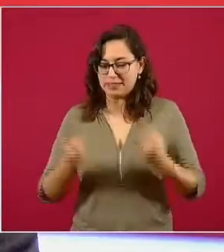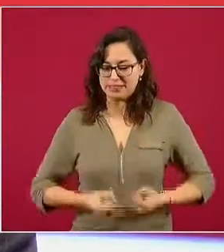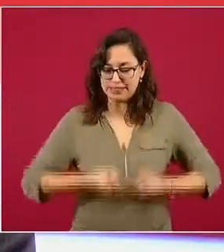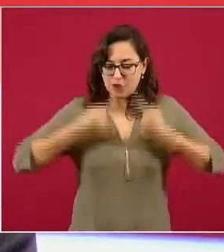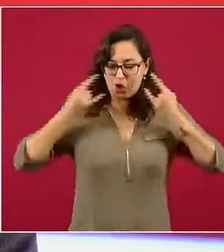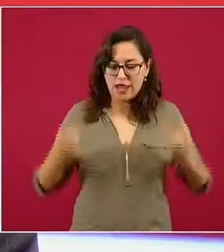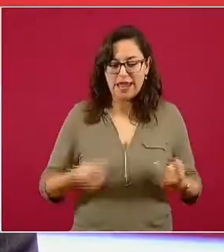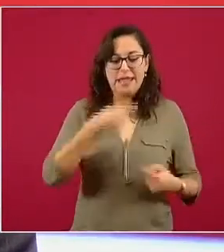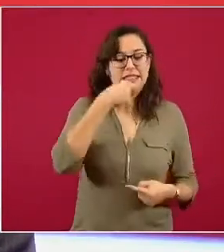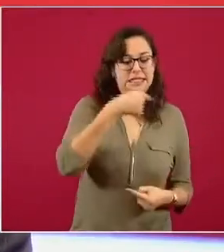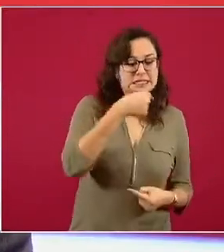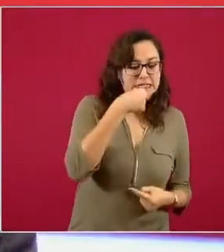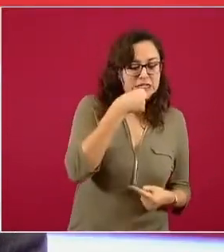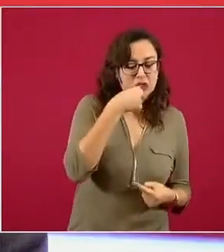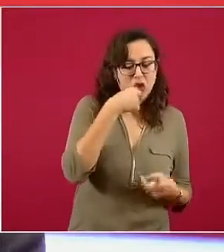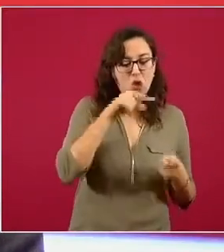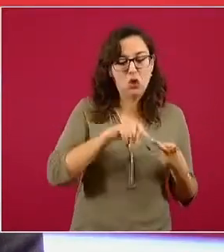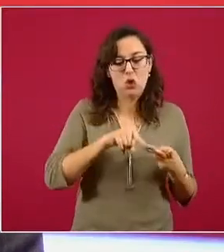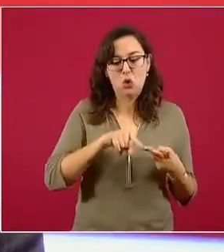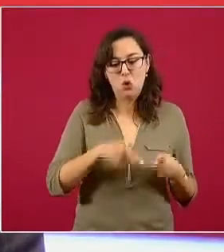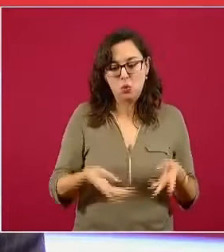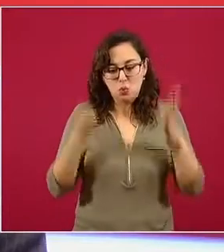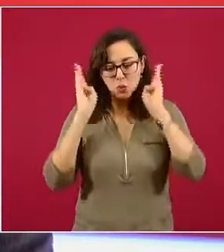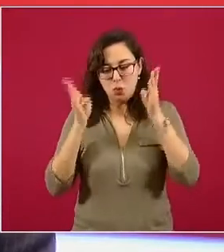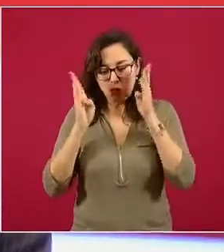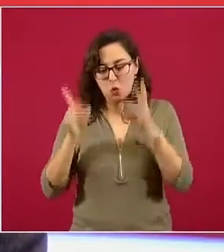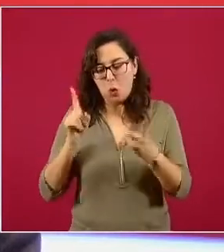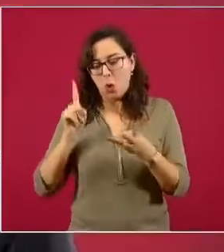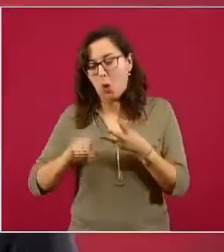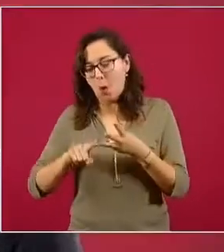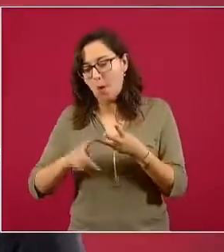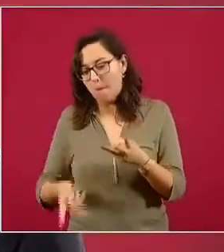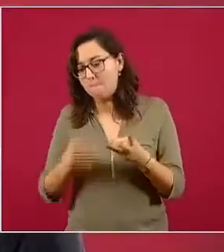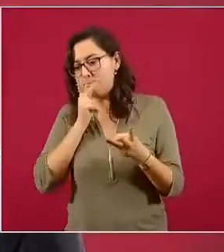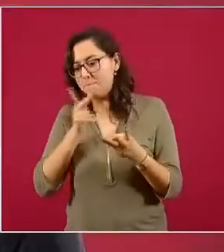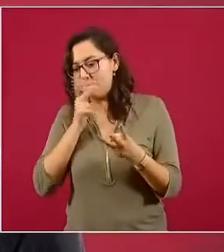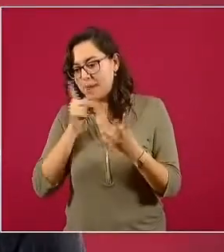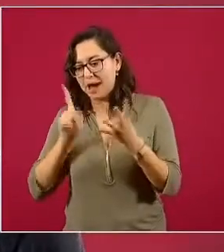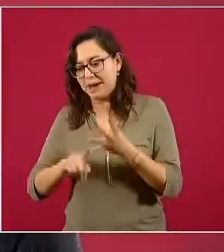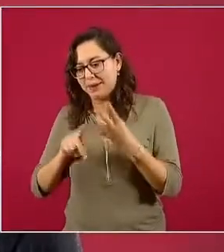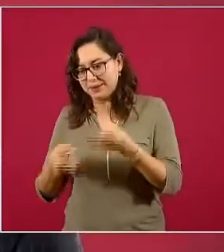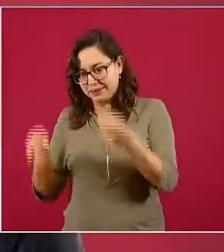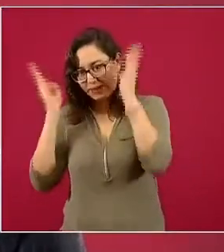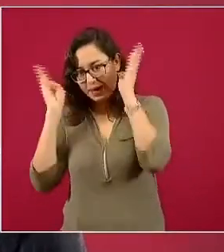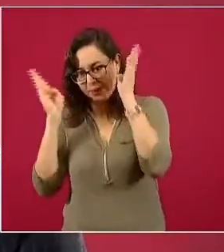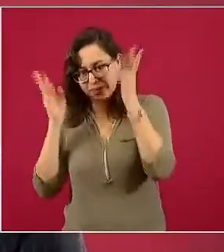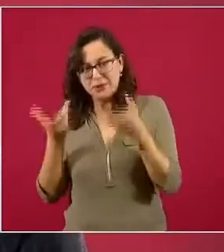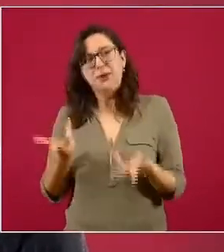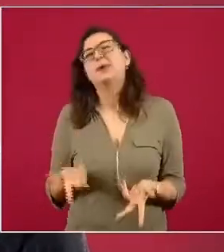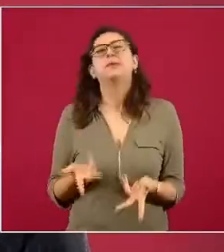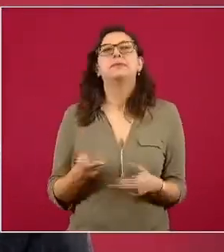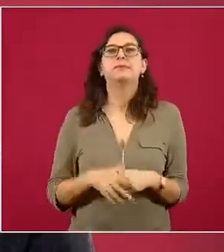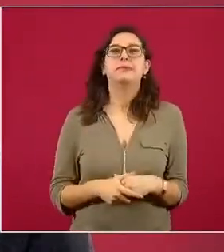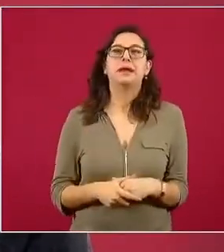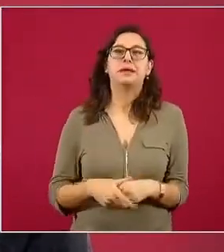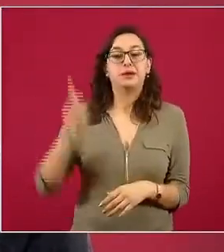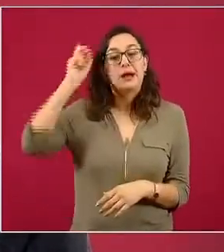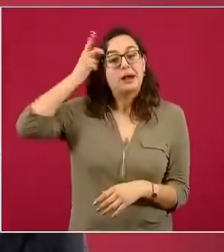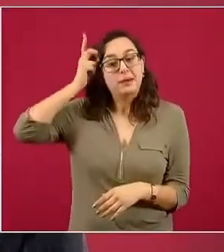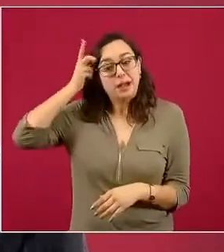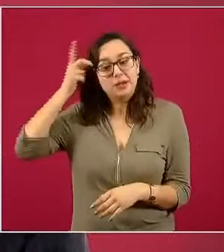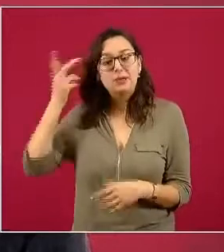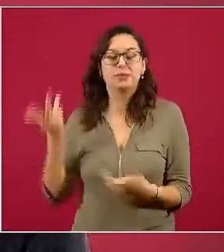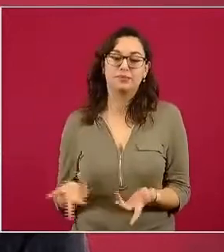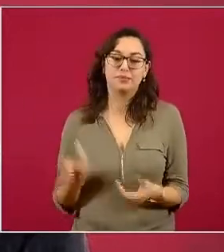niño y su papá y el caballo. Si se ocurre de una manera y un funcionario público, funcionaria